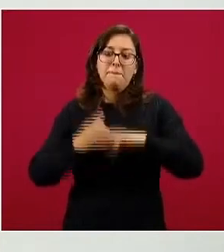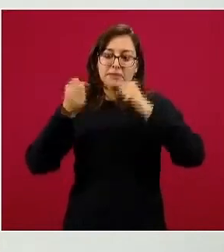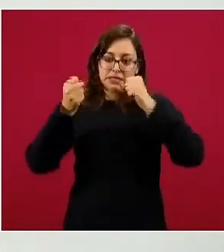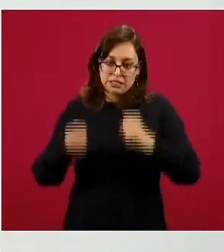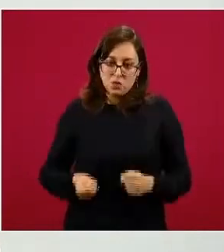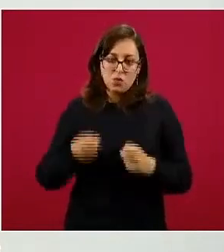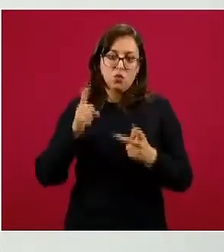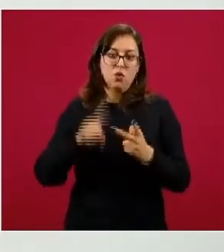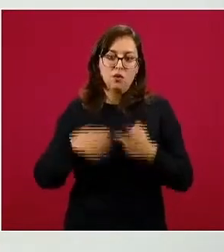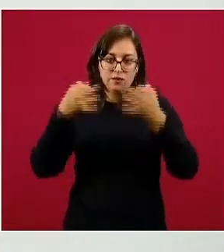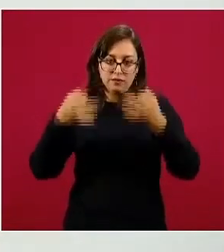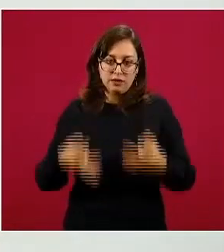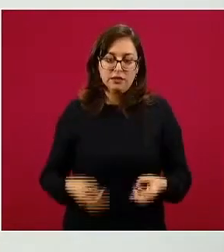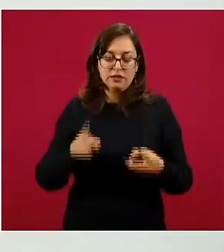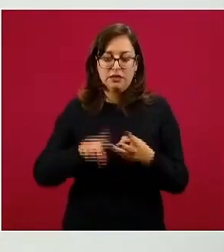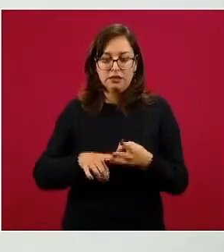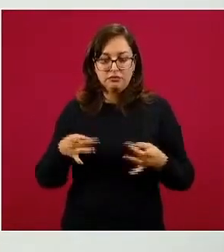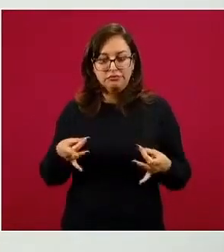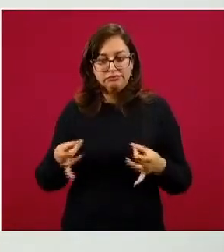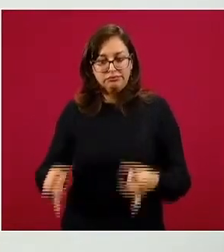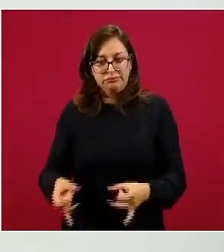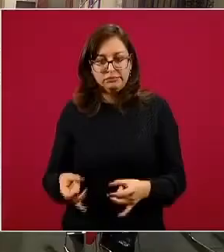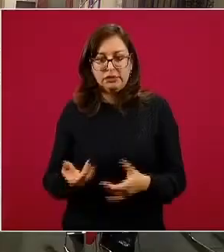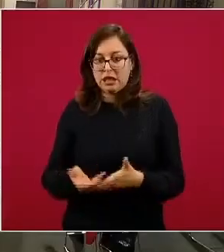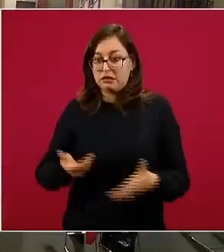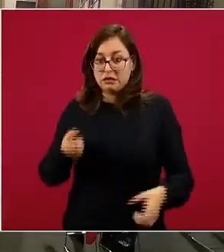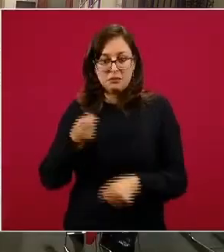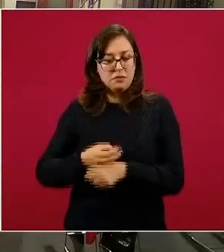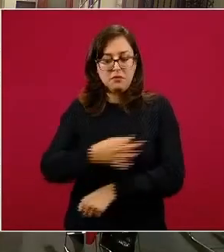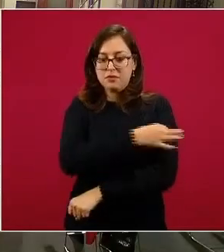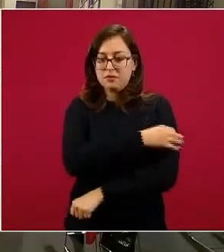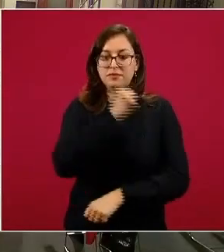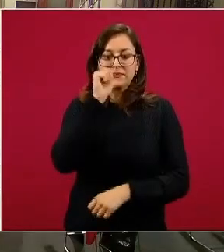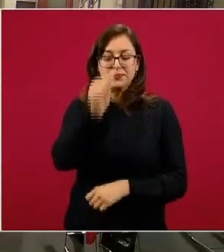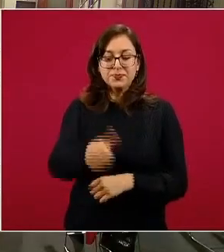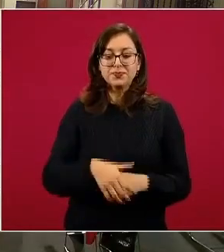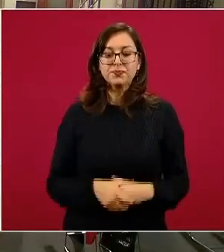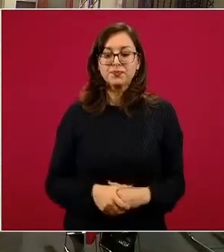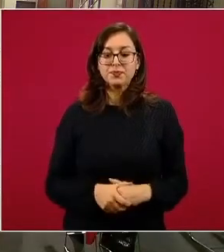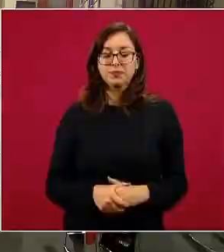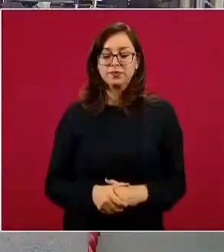eficacia y calidad del producto, no para vacunarse anticipadamente.